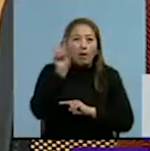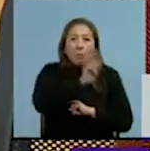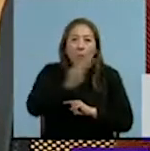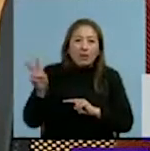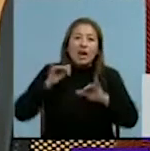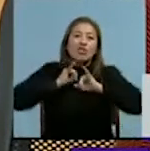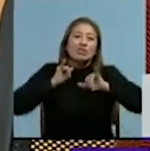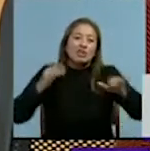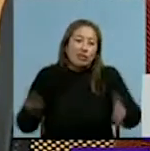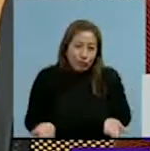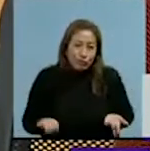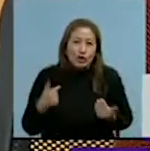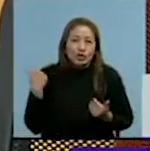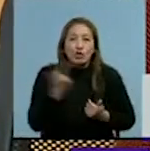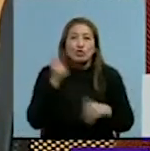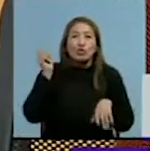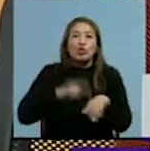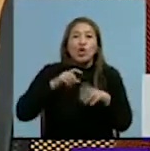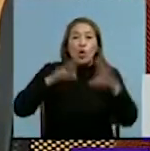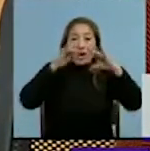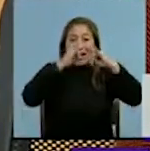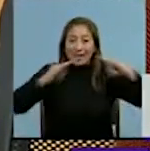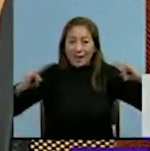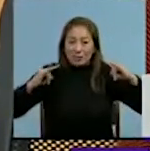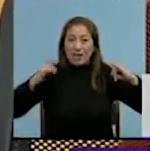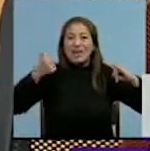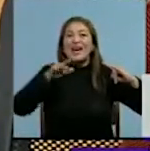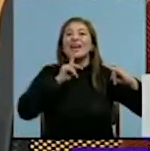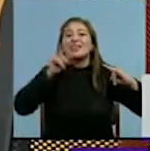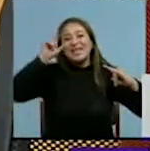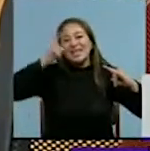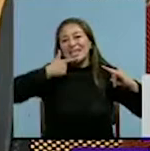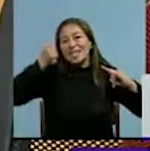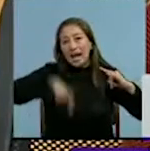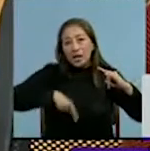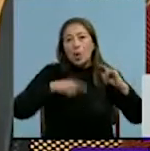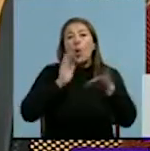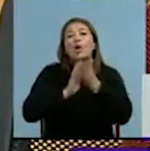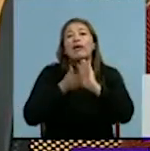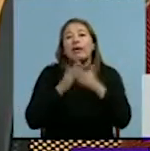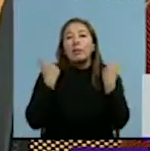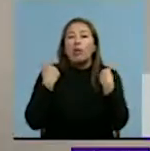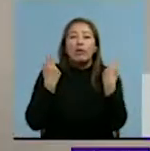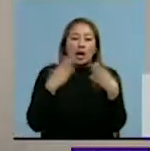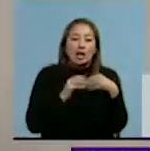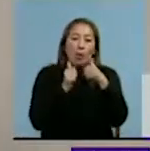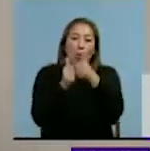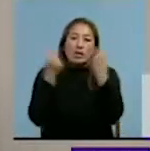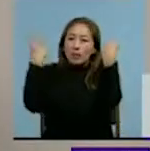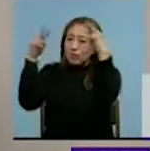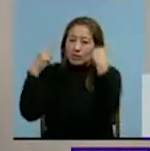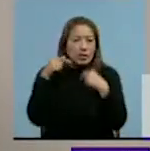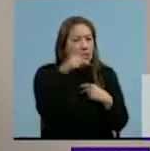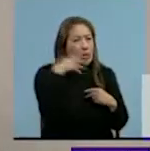proporciona y nosotros estamos desde la carpa de artesanos con salidas diarias con guiados gratuitos bien muy